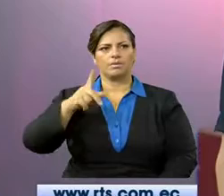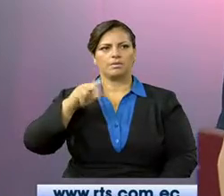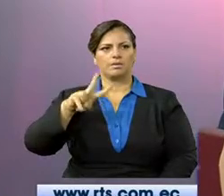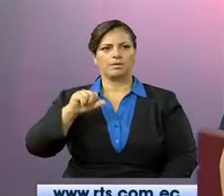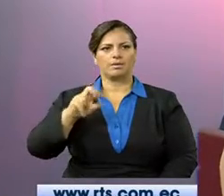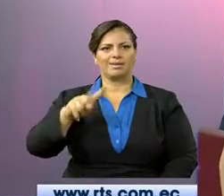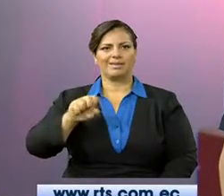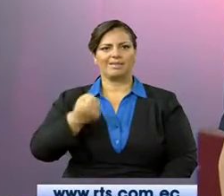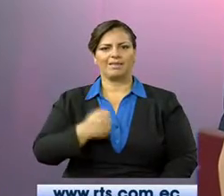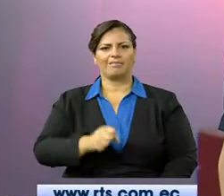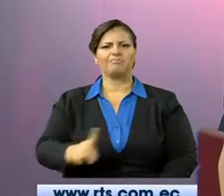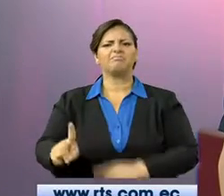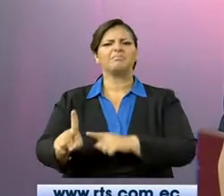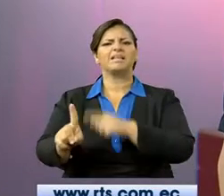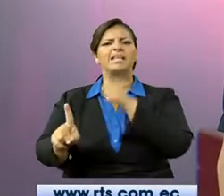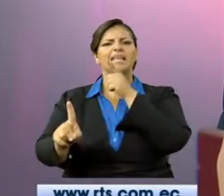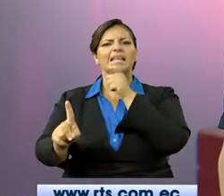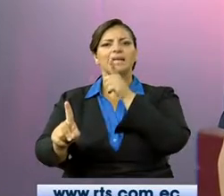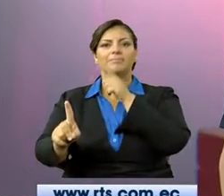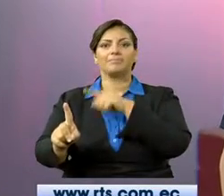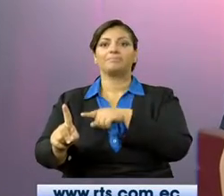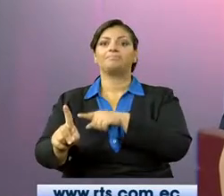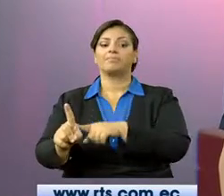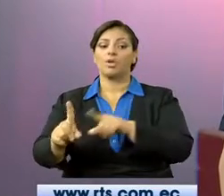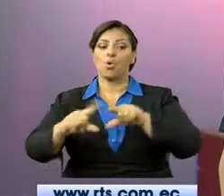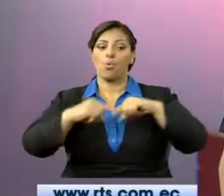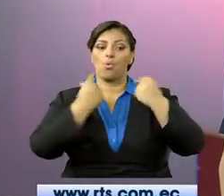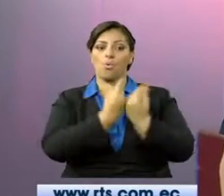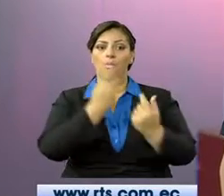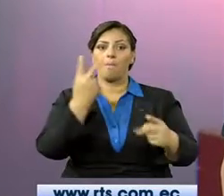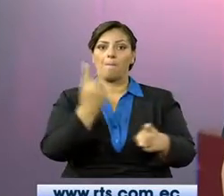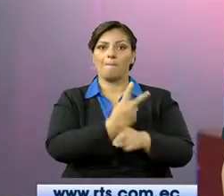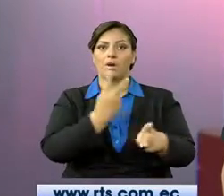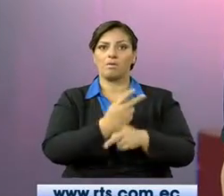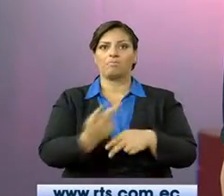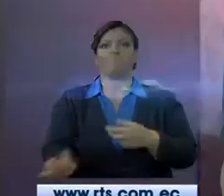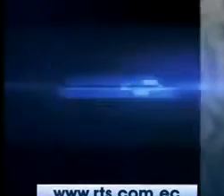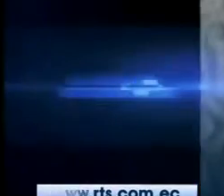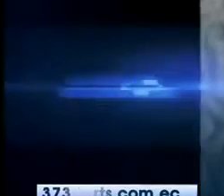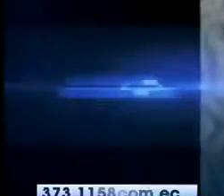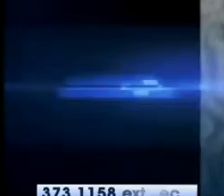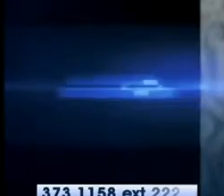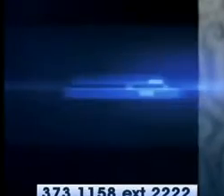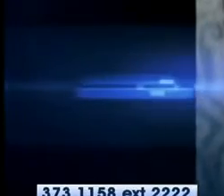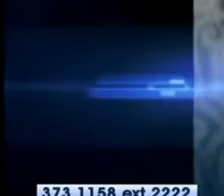un presunto integrante de una banda de asaltantes.